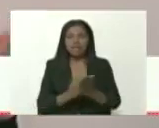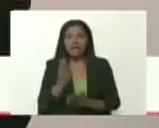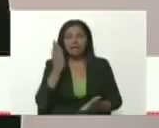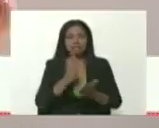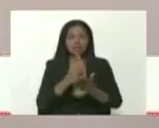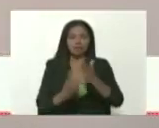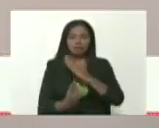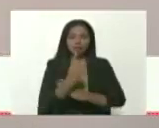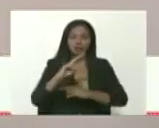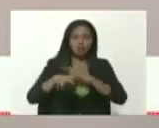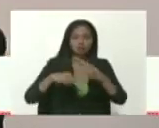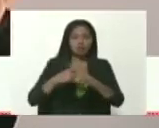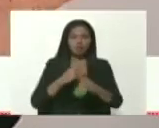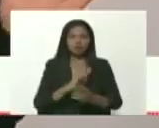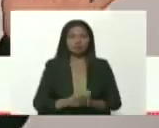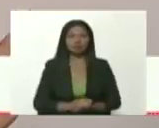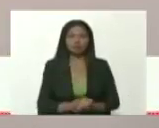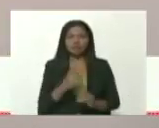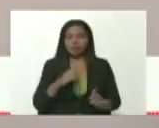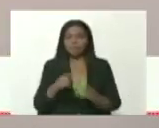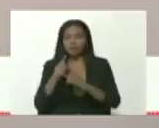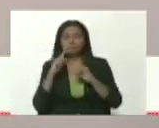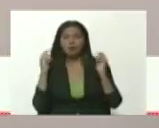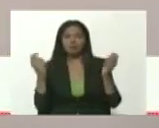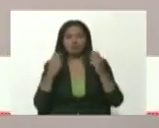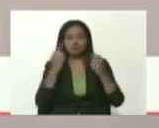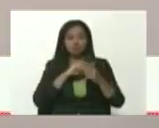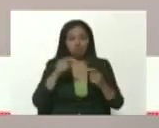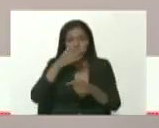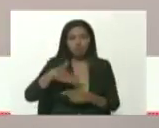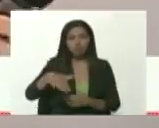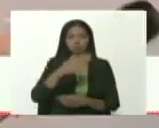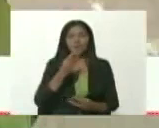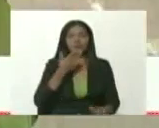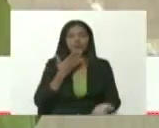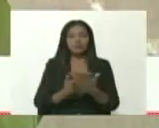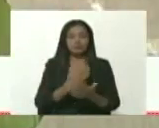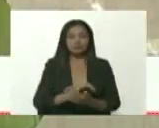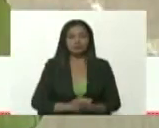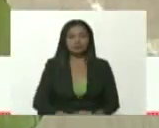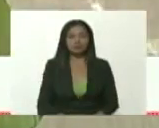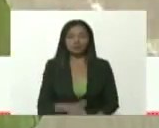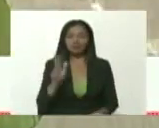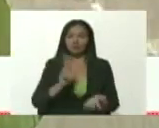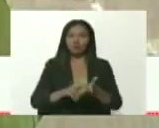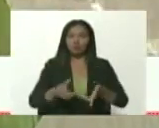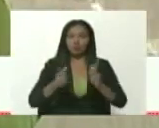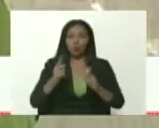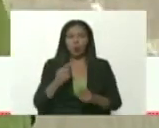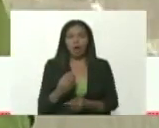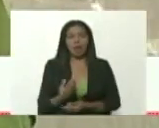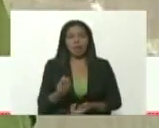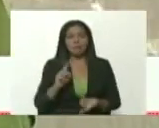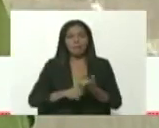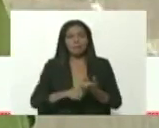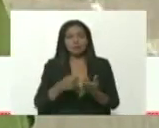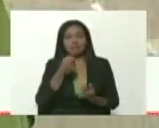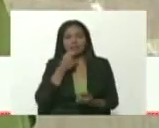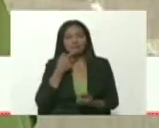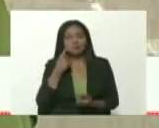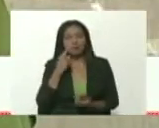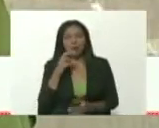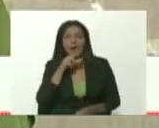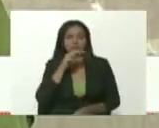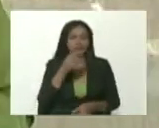siempre, traidores nunca. Esa es la consigna del pueblo. Muchas gracias. cumpla, Cecilita. Mira, qué bonito